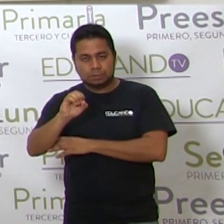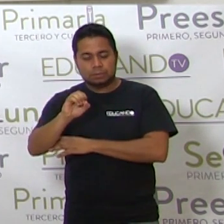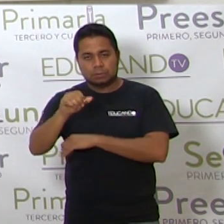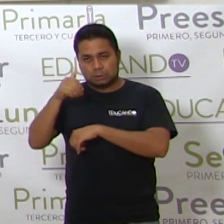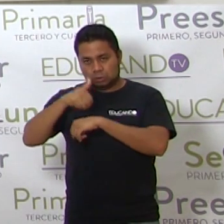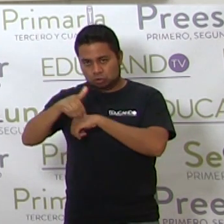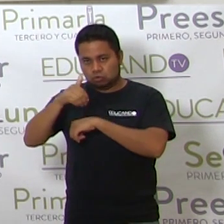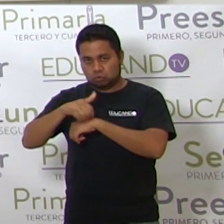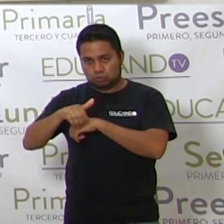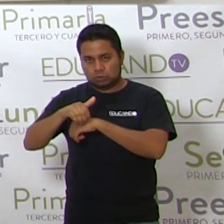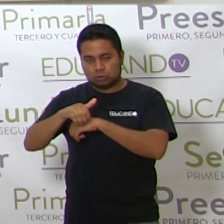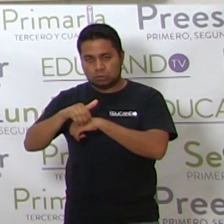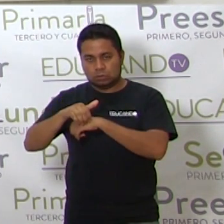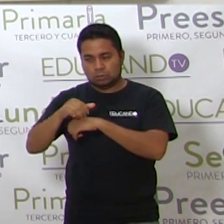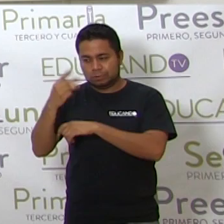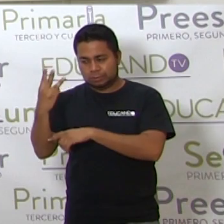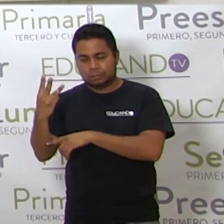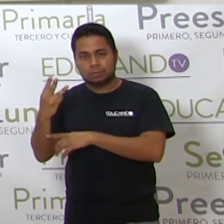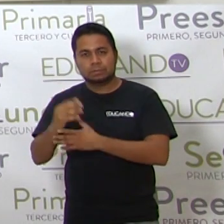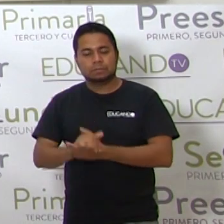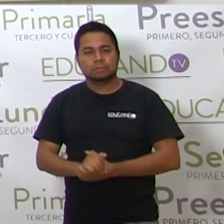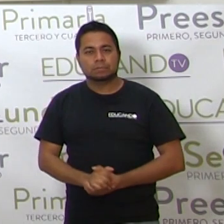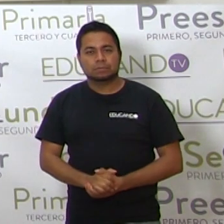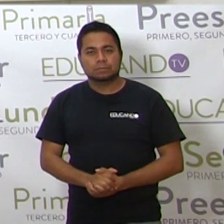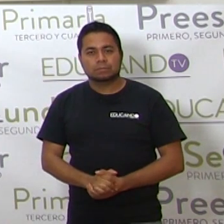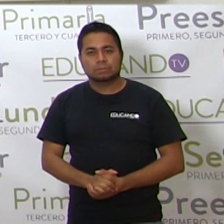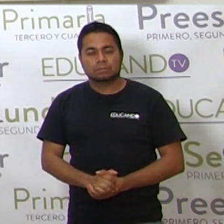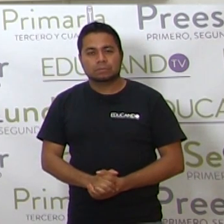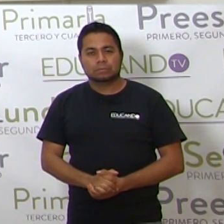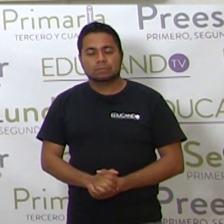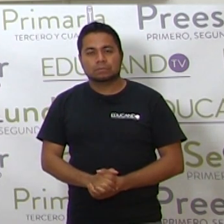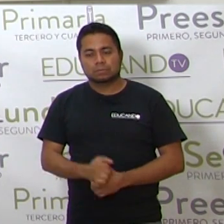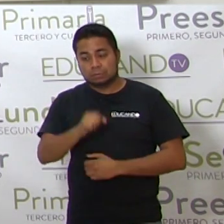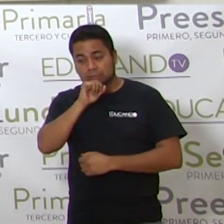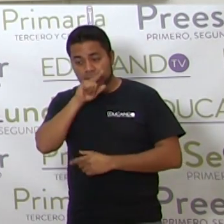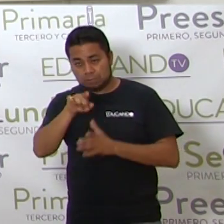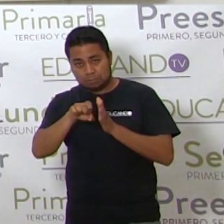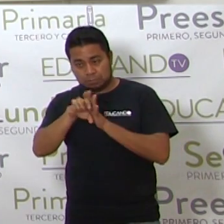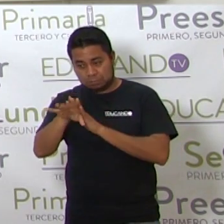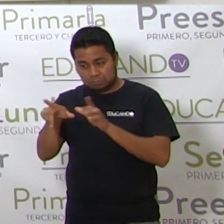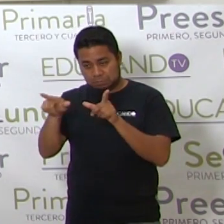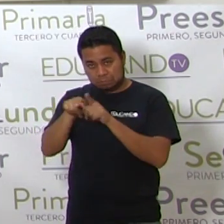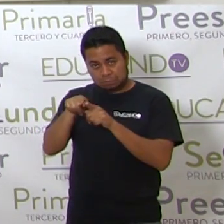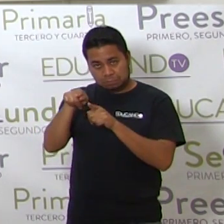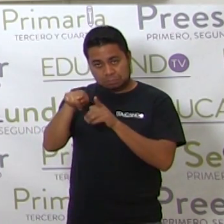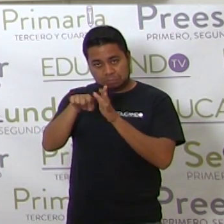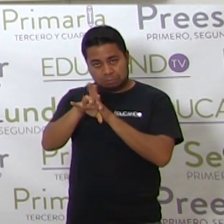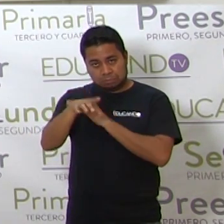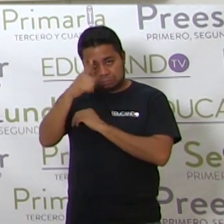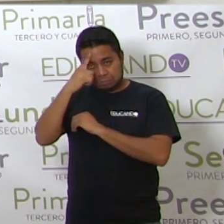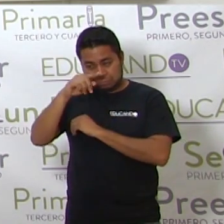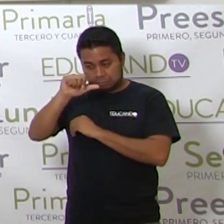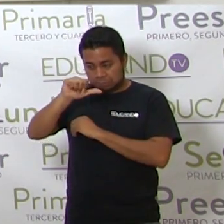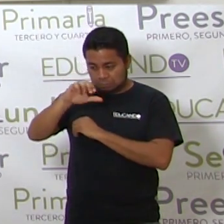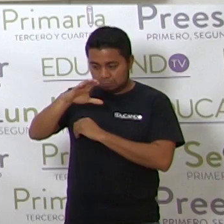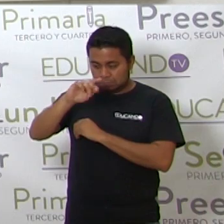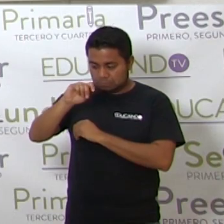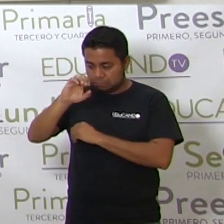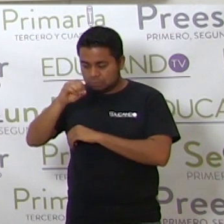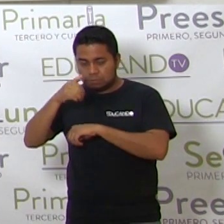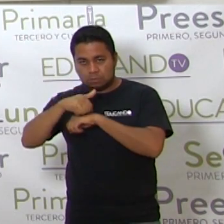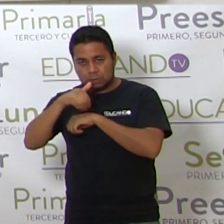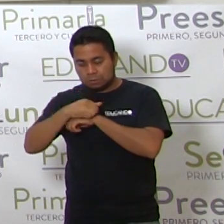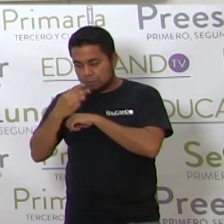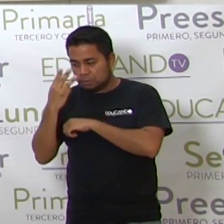número 3 y también concluimos de que el acto número 3 iba